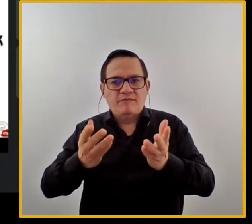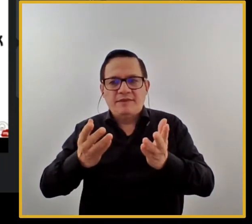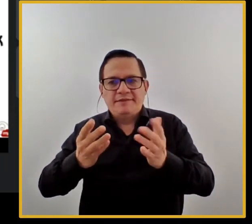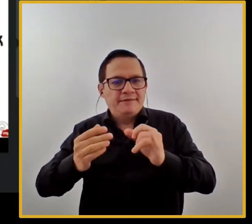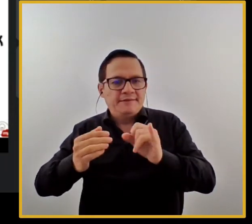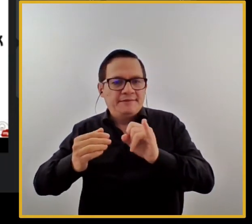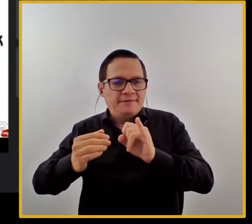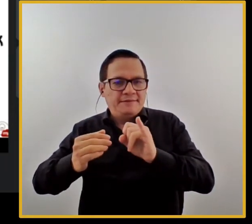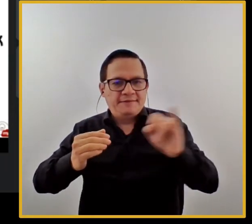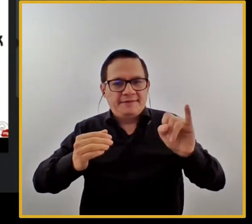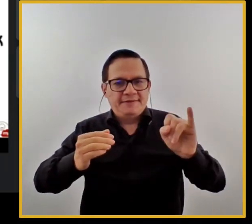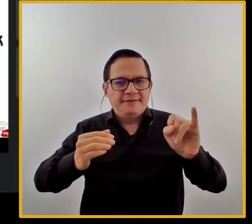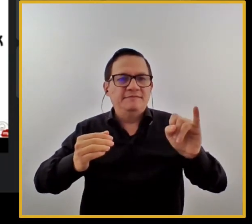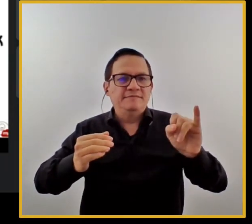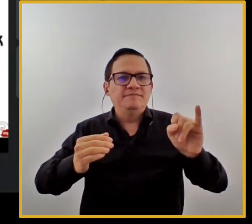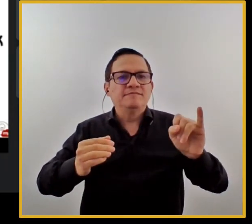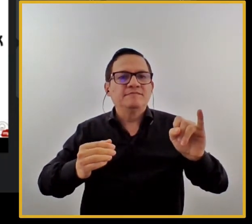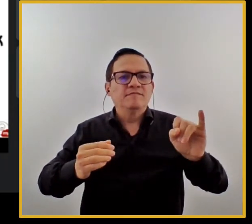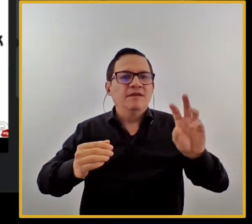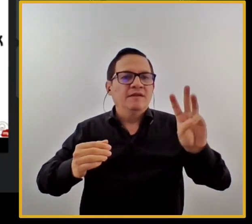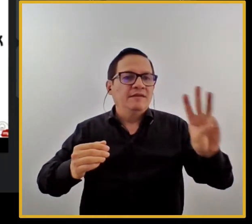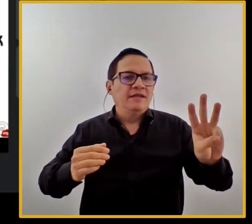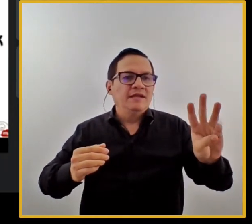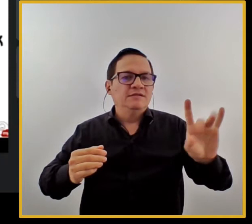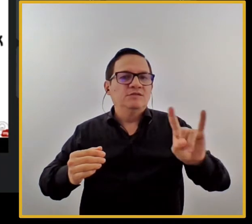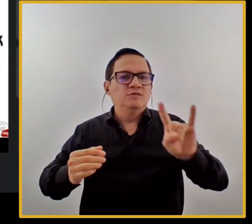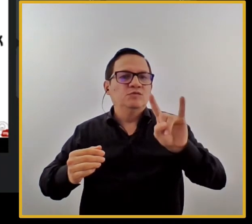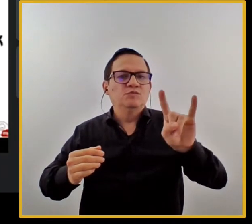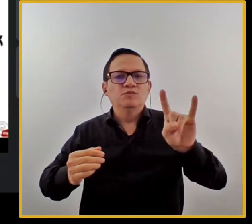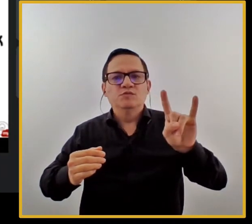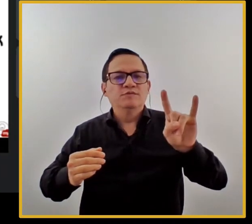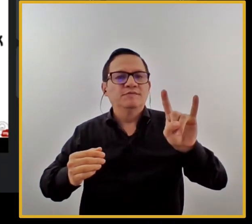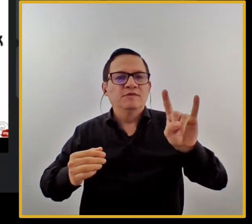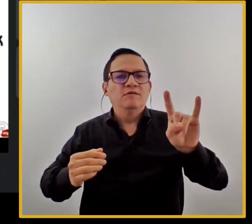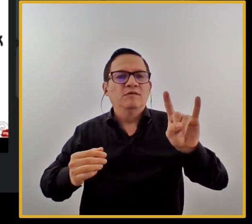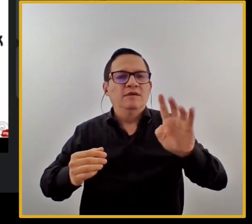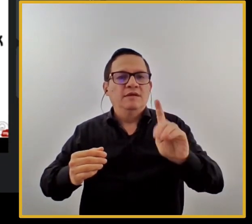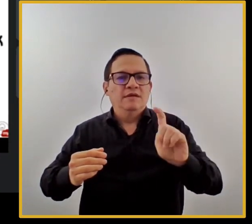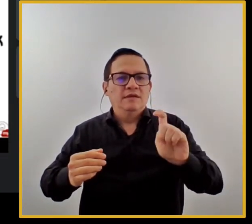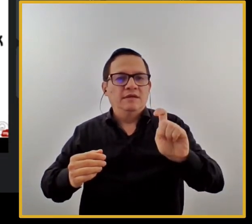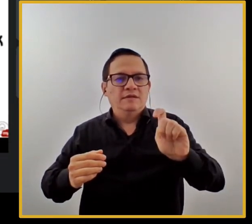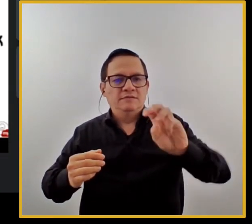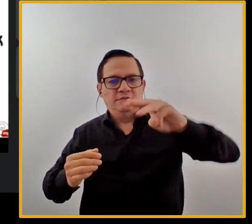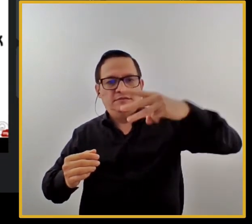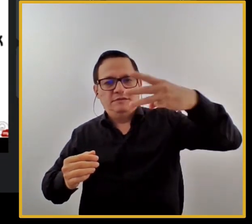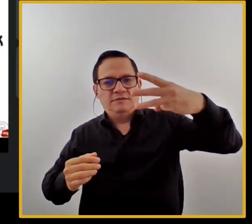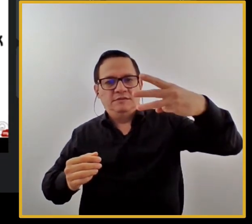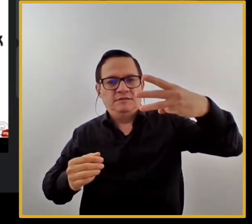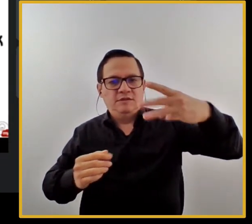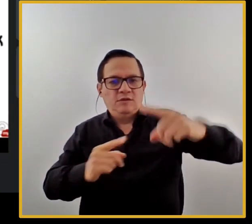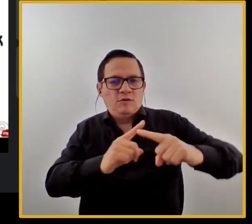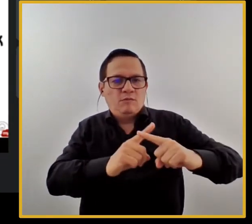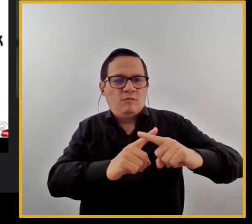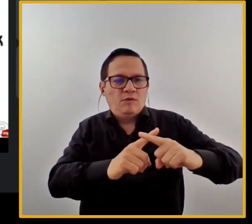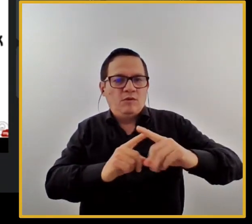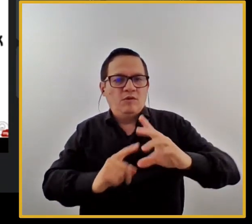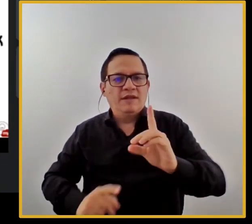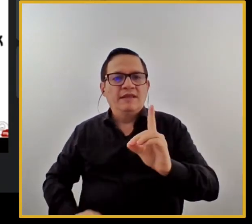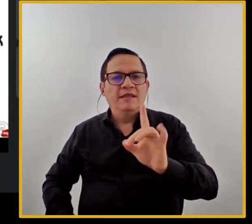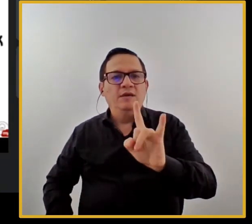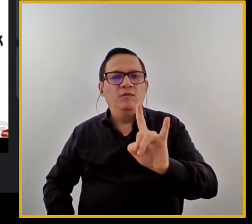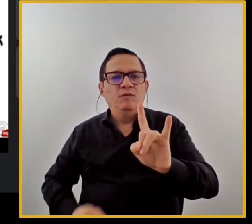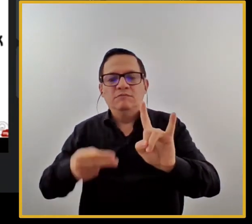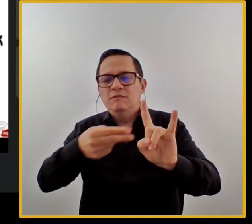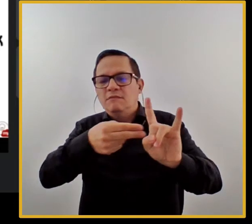esto me queda lo mismo, 3u x al cubo por du igual a